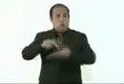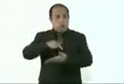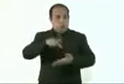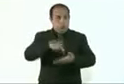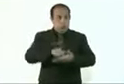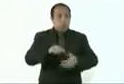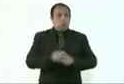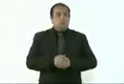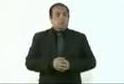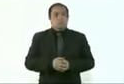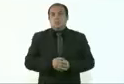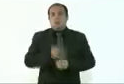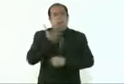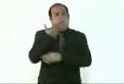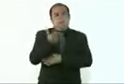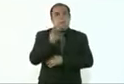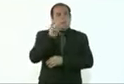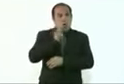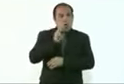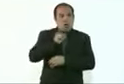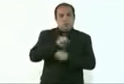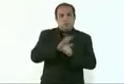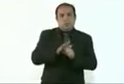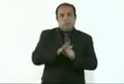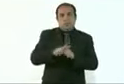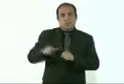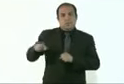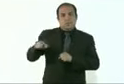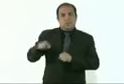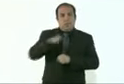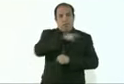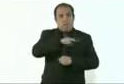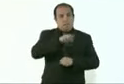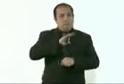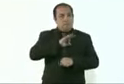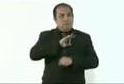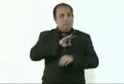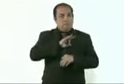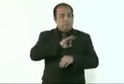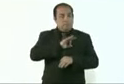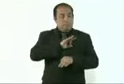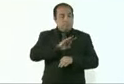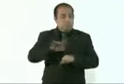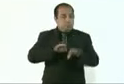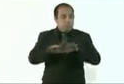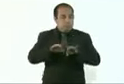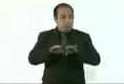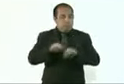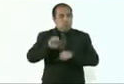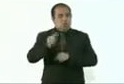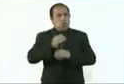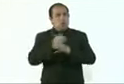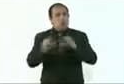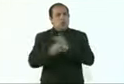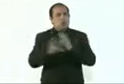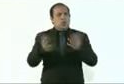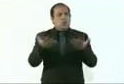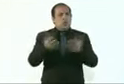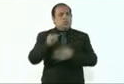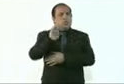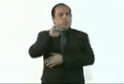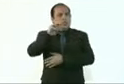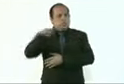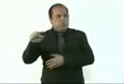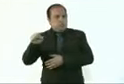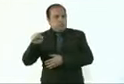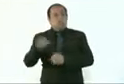establecimientos a que no estén pidiendo pruebas para que vayan a trabajar. ¿Qué otra cosa hizo el Instituto Mexicano del Seguro Social? Ya no